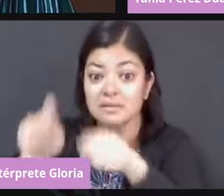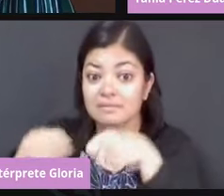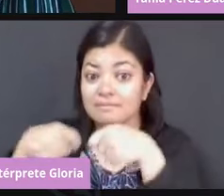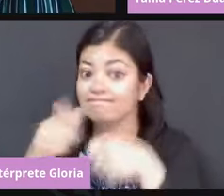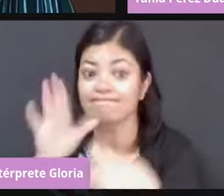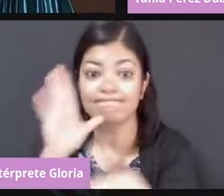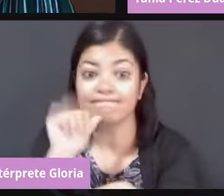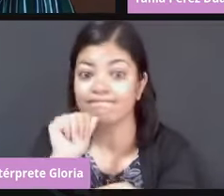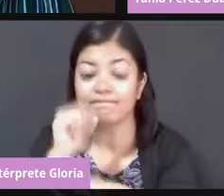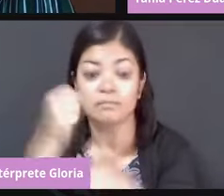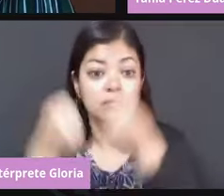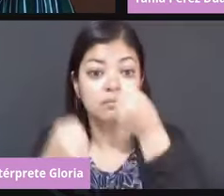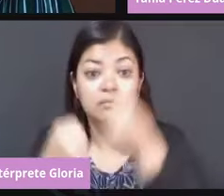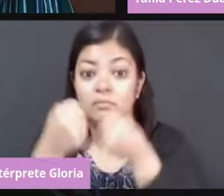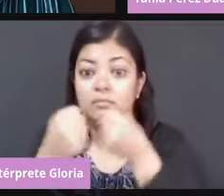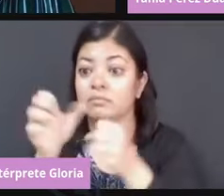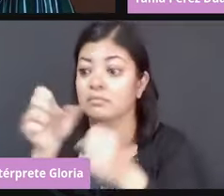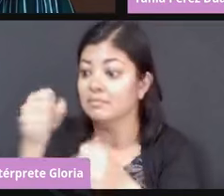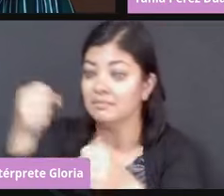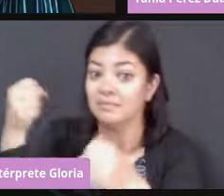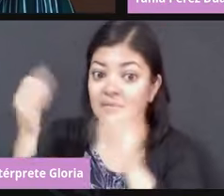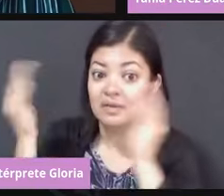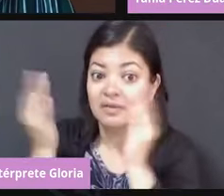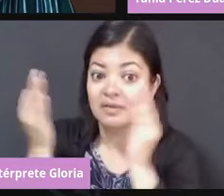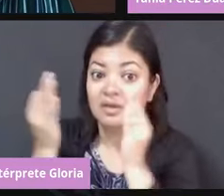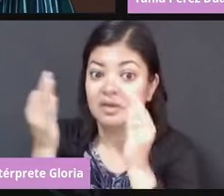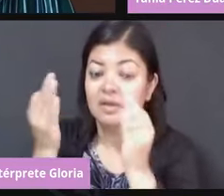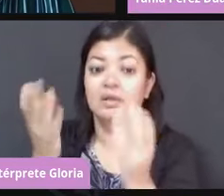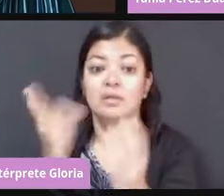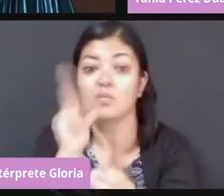el refri y comer. O sea, realmente llega a ser